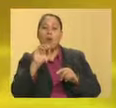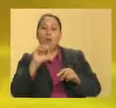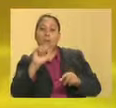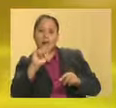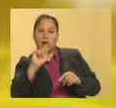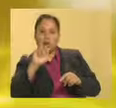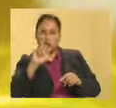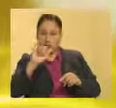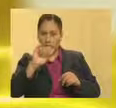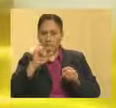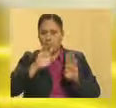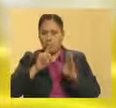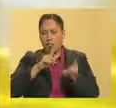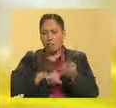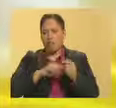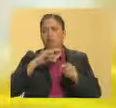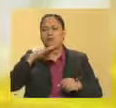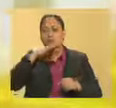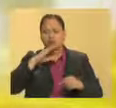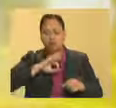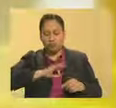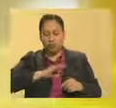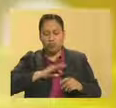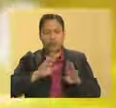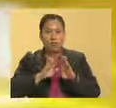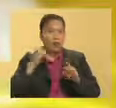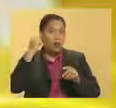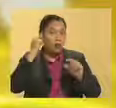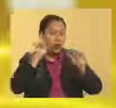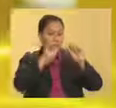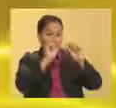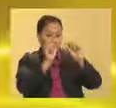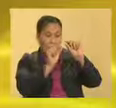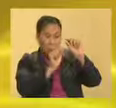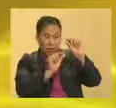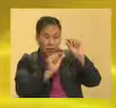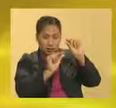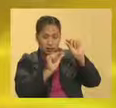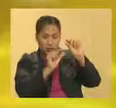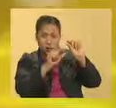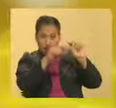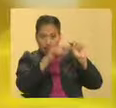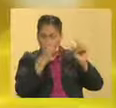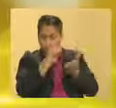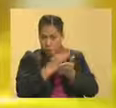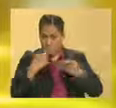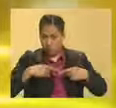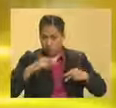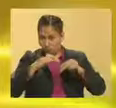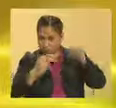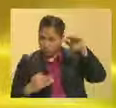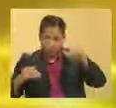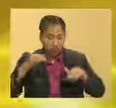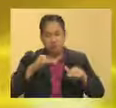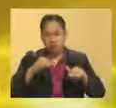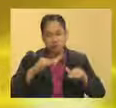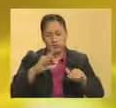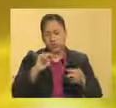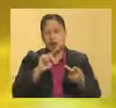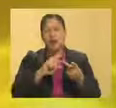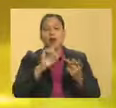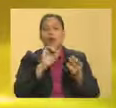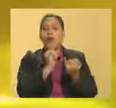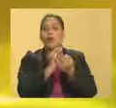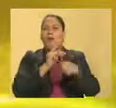Ahora, no necesariamente la otitis externa se da en gente que nada. Puede ser cuando tienen la piel